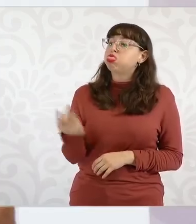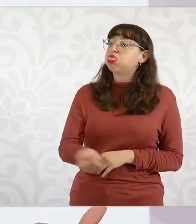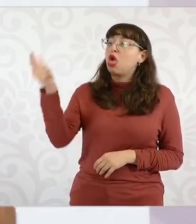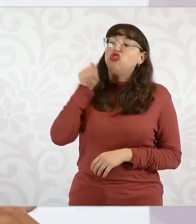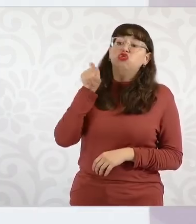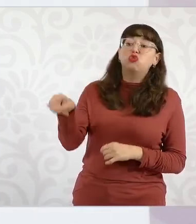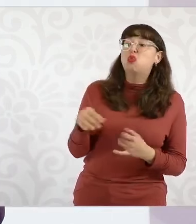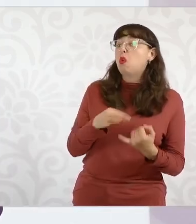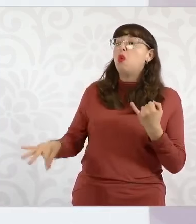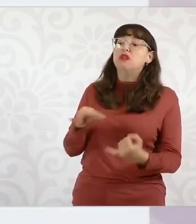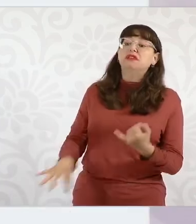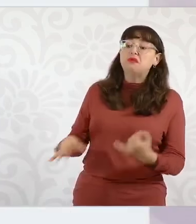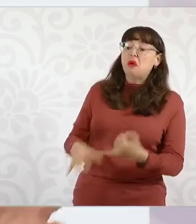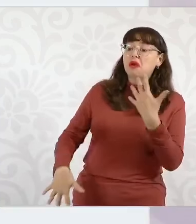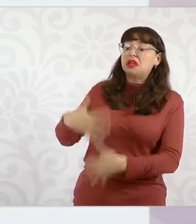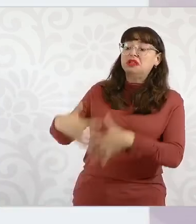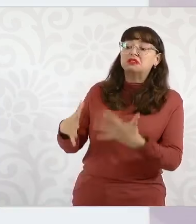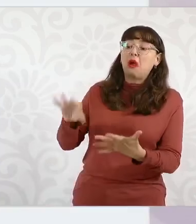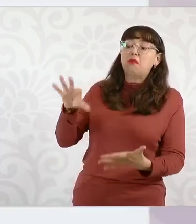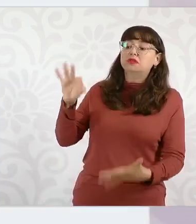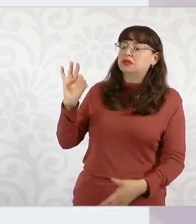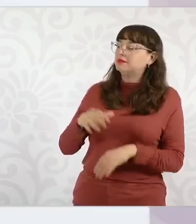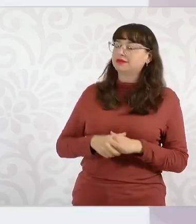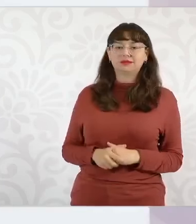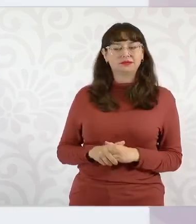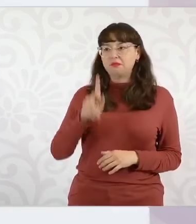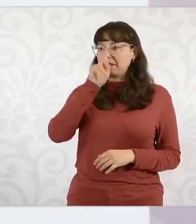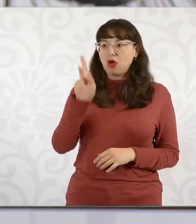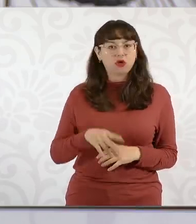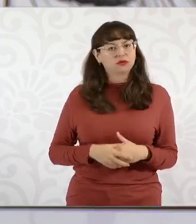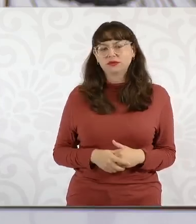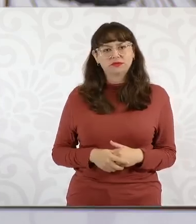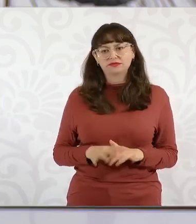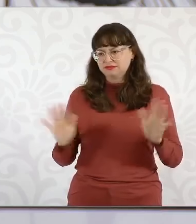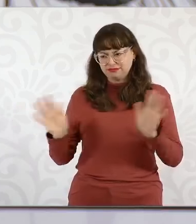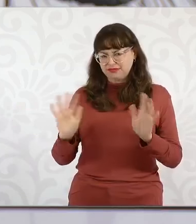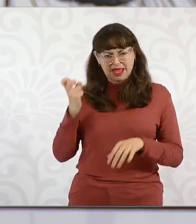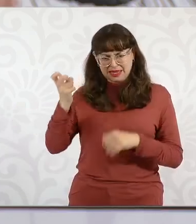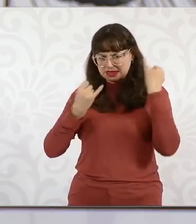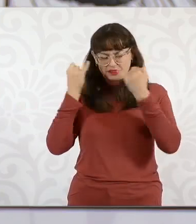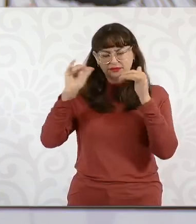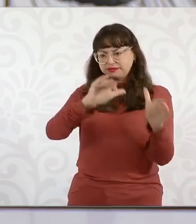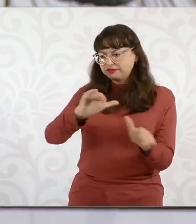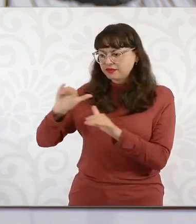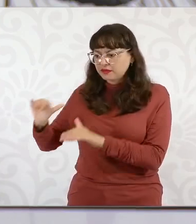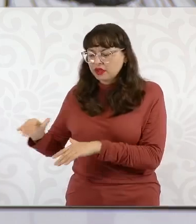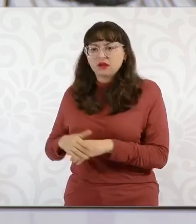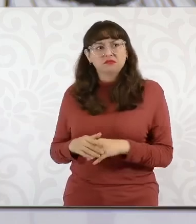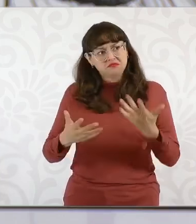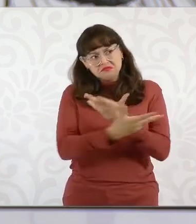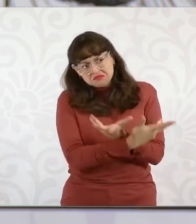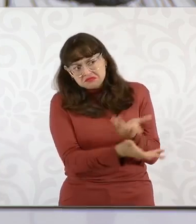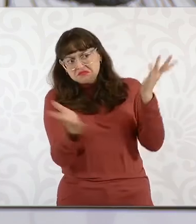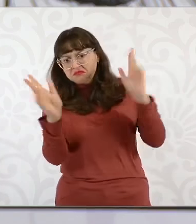las peores preparatorias, no, es a ver la que te quede cerca de tu casa, este es el plan de estudios, elige a cuál te quieras